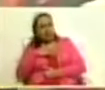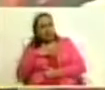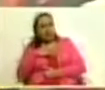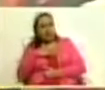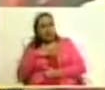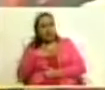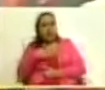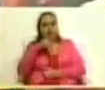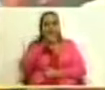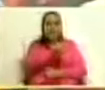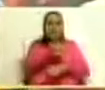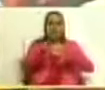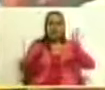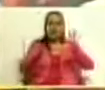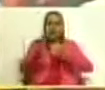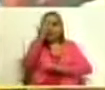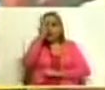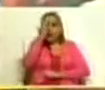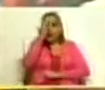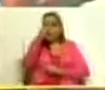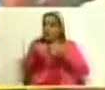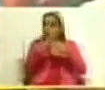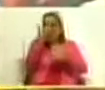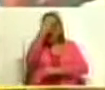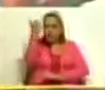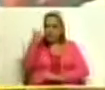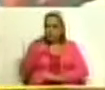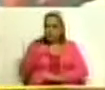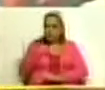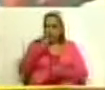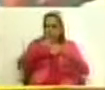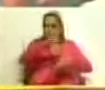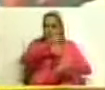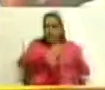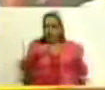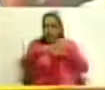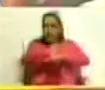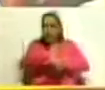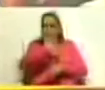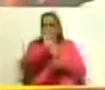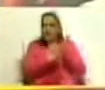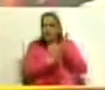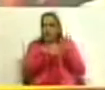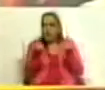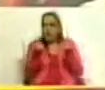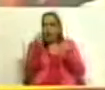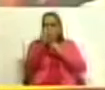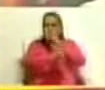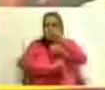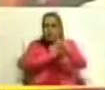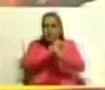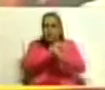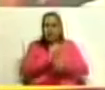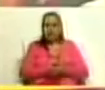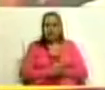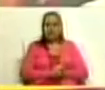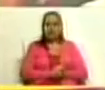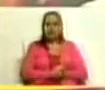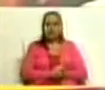El 18 de febrero, no se me olvida, firmó el pacto con el Fondo Monetario Internacional.